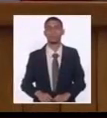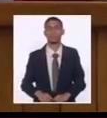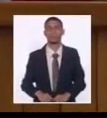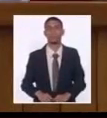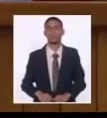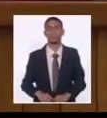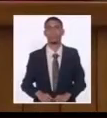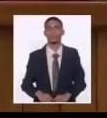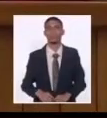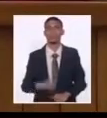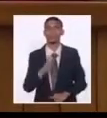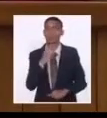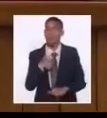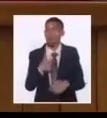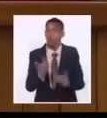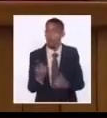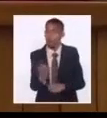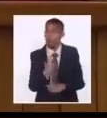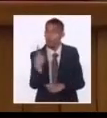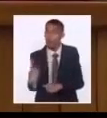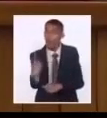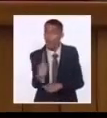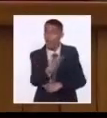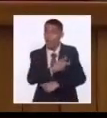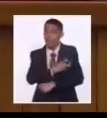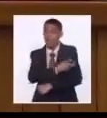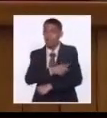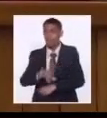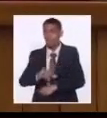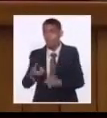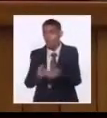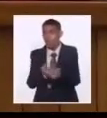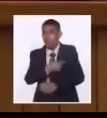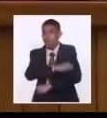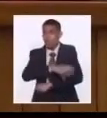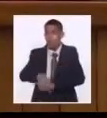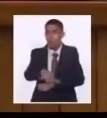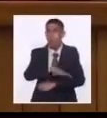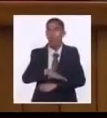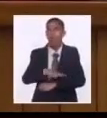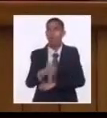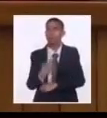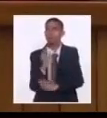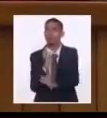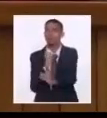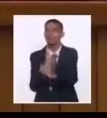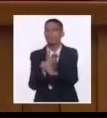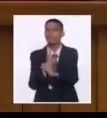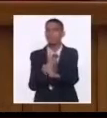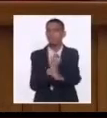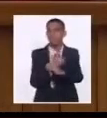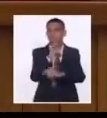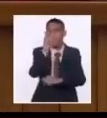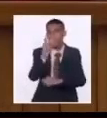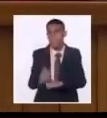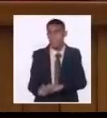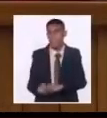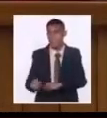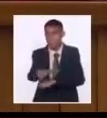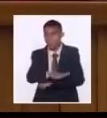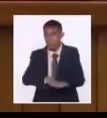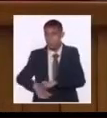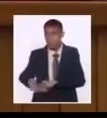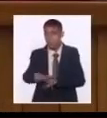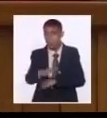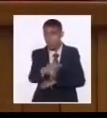de Consejo Popular? En reuniones que daba nuestro querido general de a nivel de Consejo Popular, la